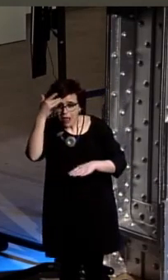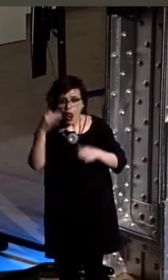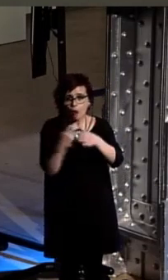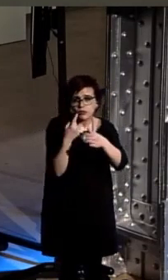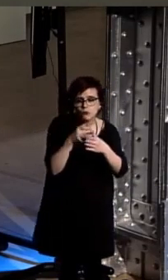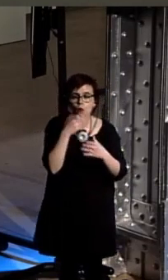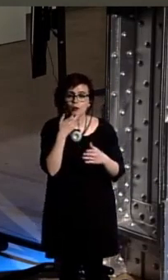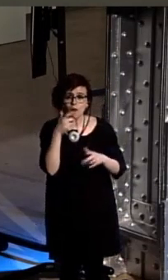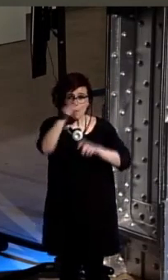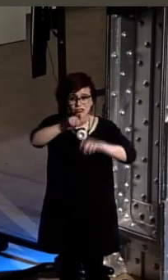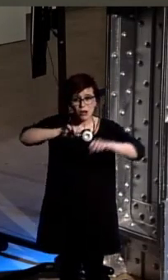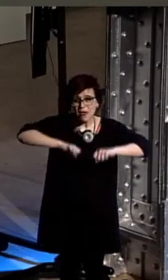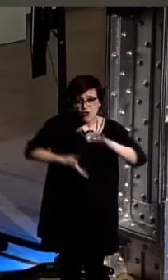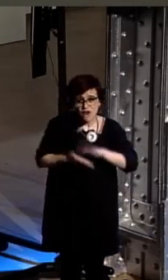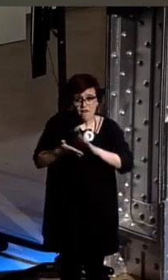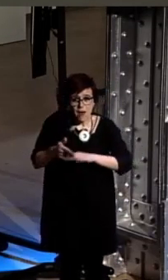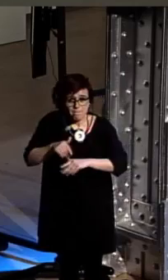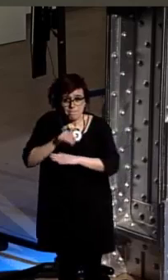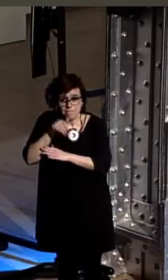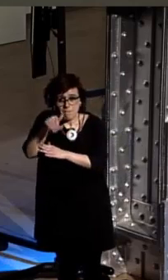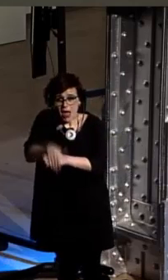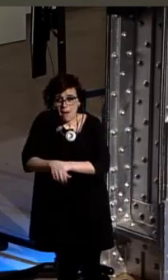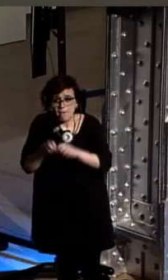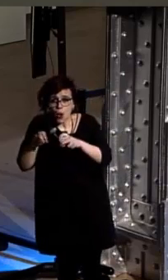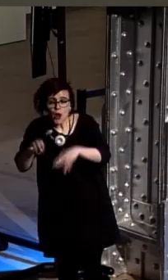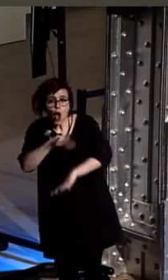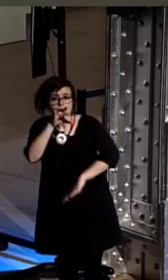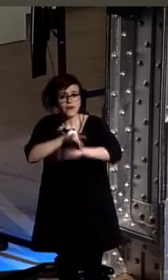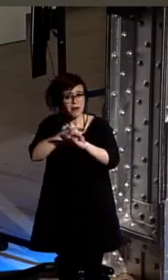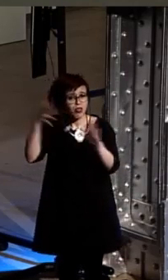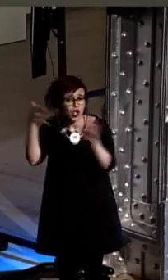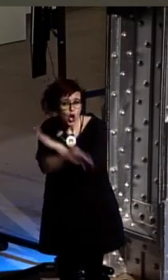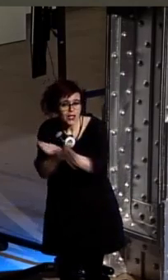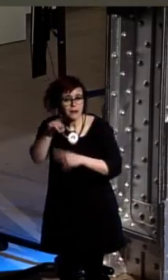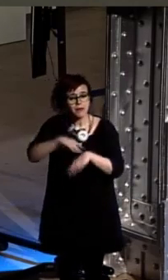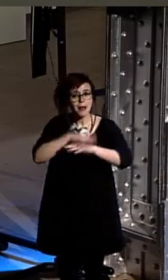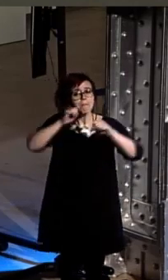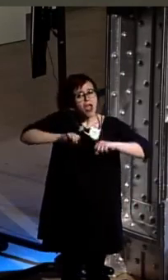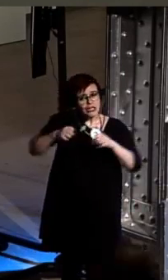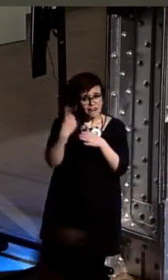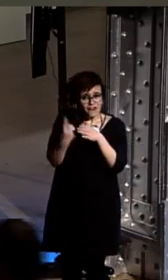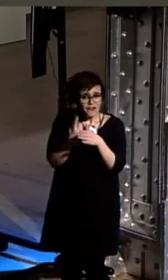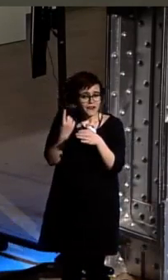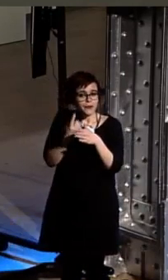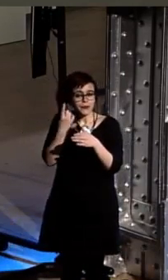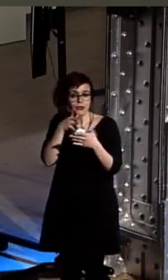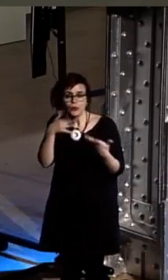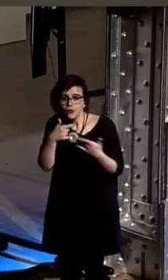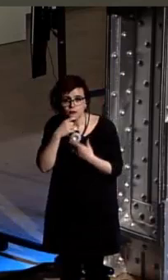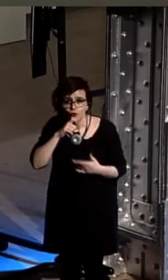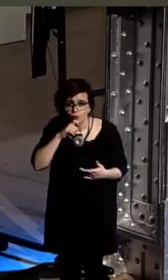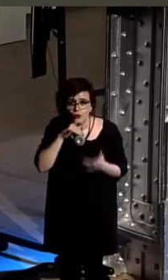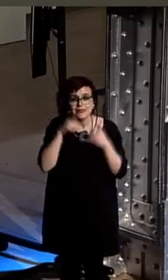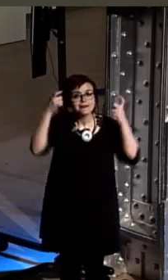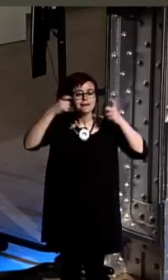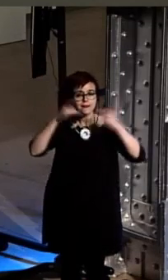que es el envejecimiento de la población y la prevalencia de enfermedades crónicas y el aislamiento de las personas mayores y la soledad con la que vivimos, ¿no? El